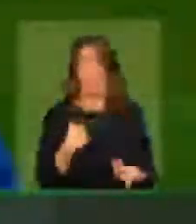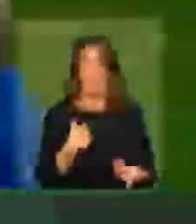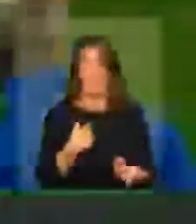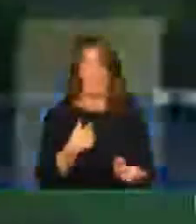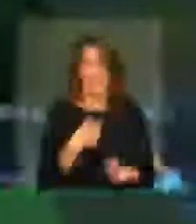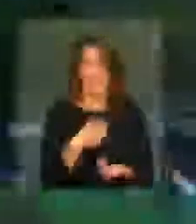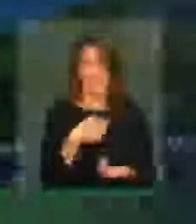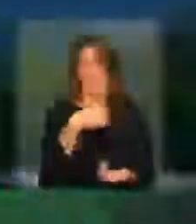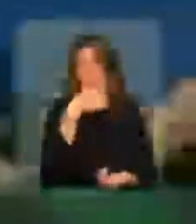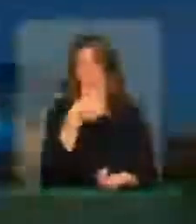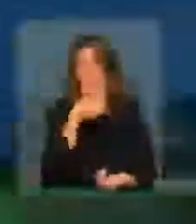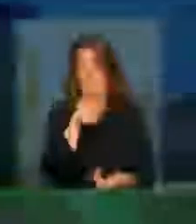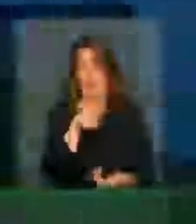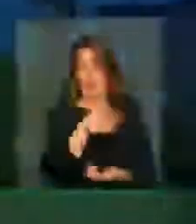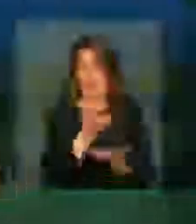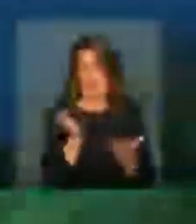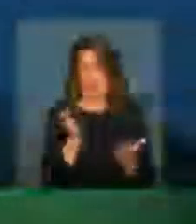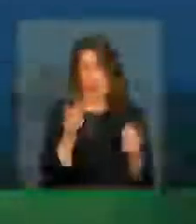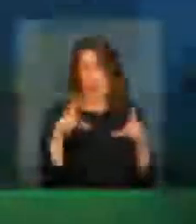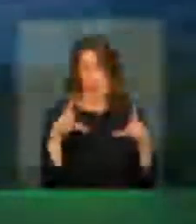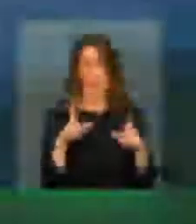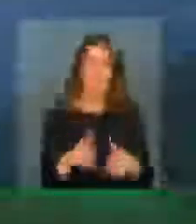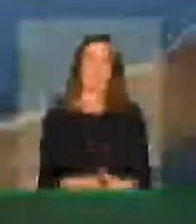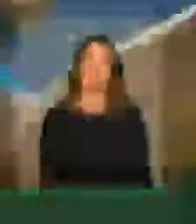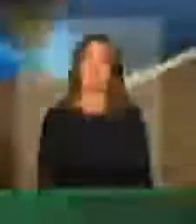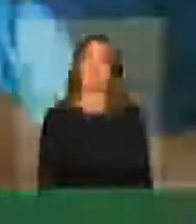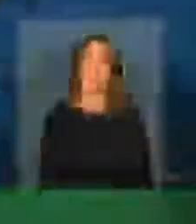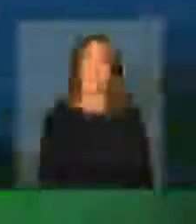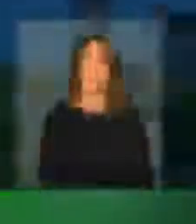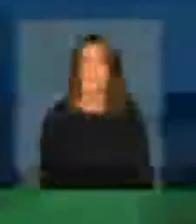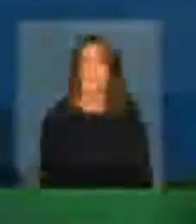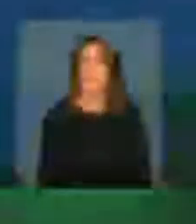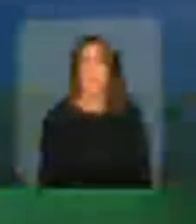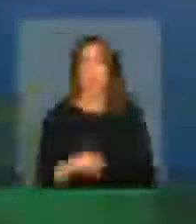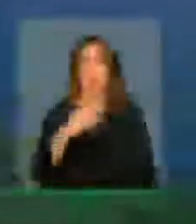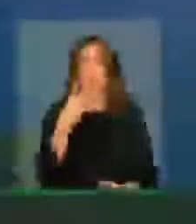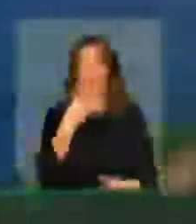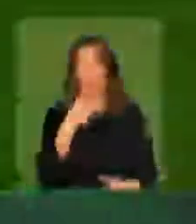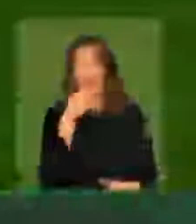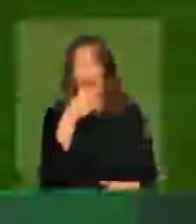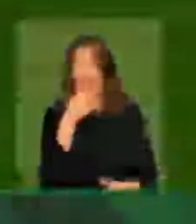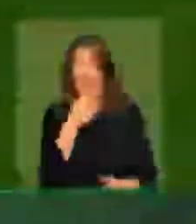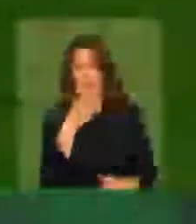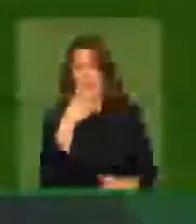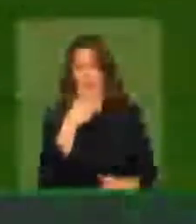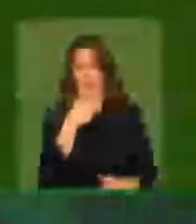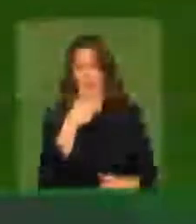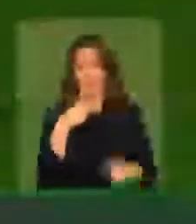hacer referencia a nada más. La palabra para Pablo Jiménez, que era el cuarto árbitro del partido.